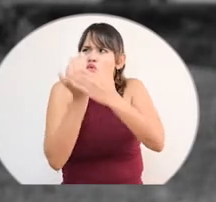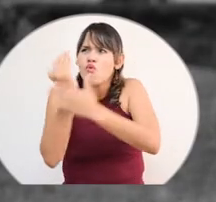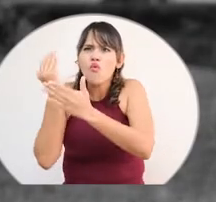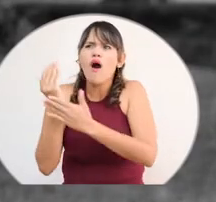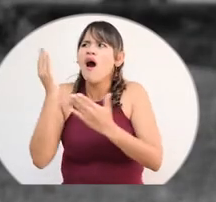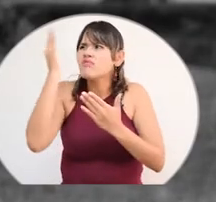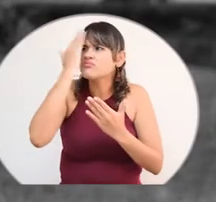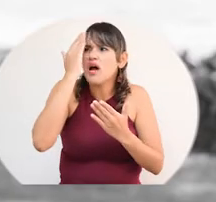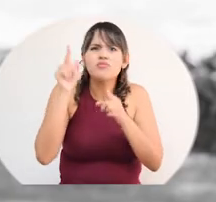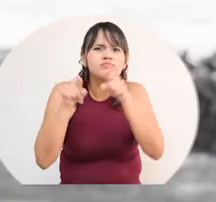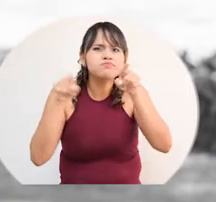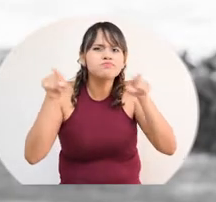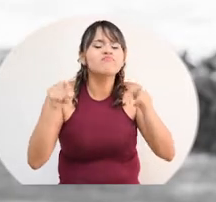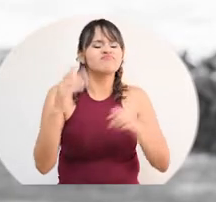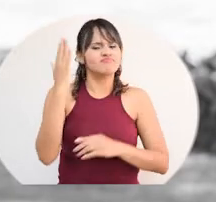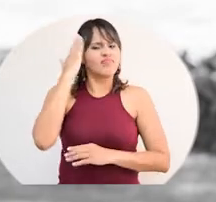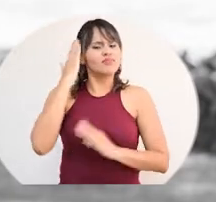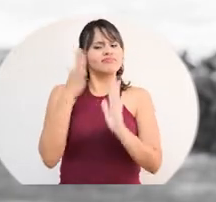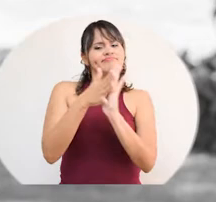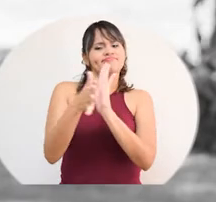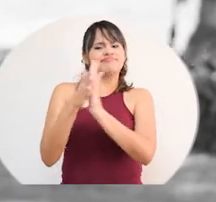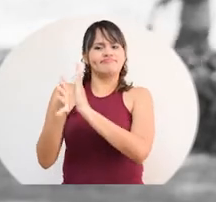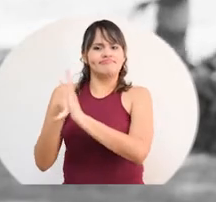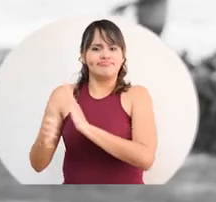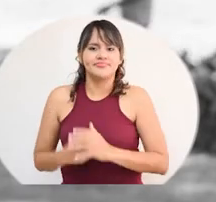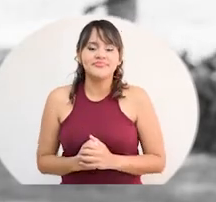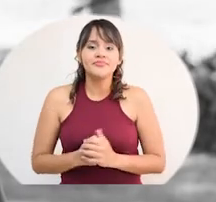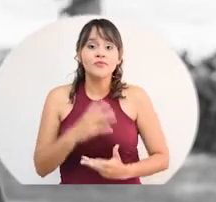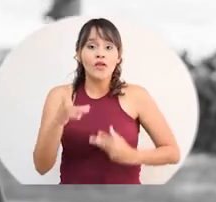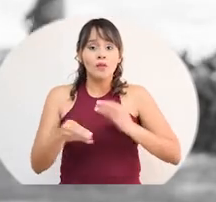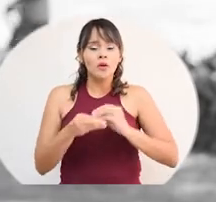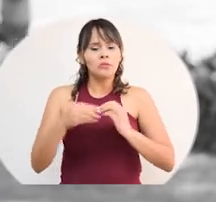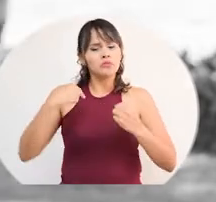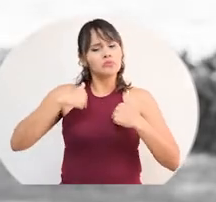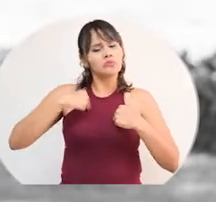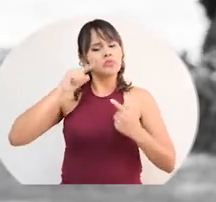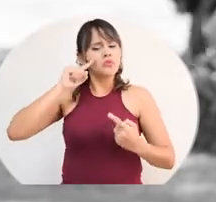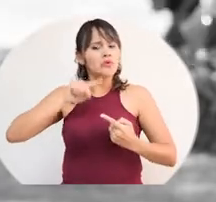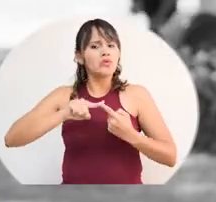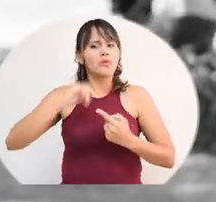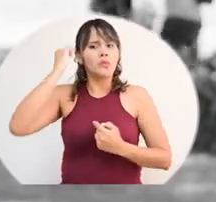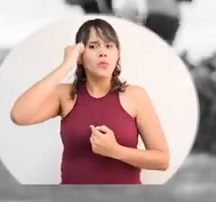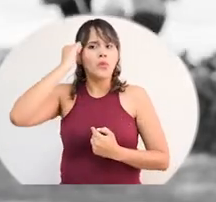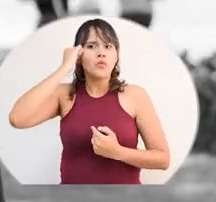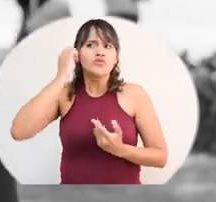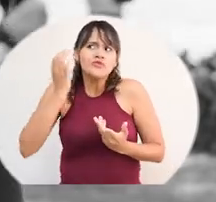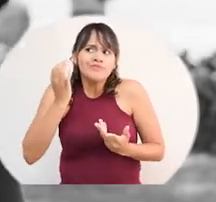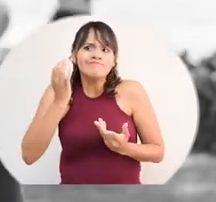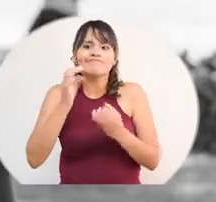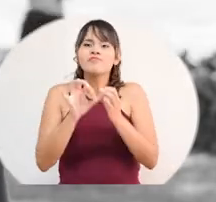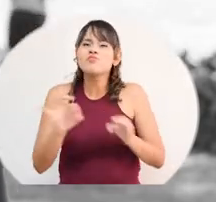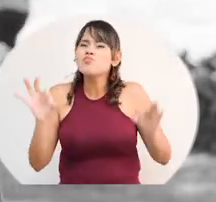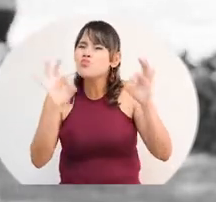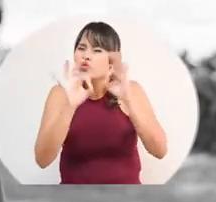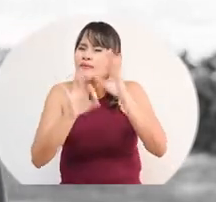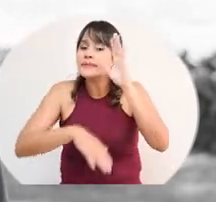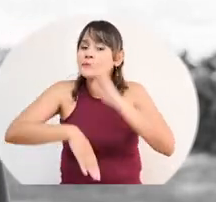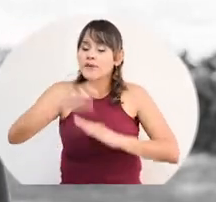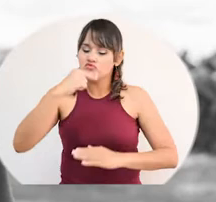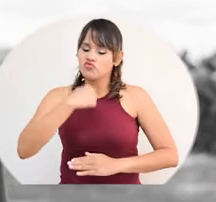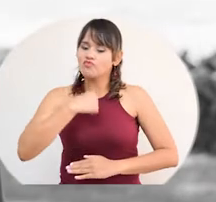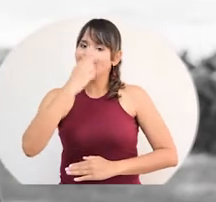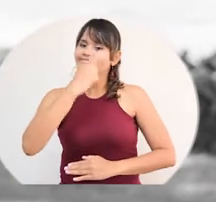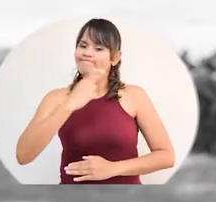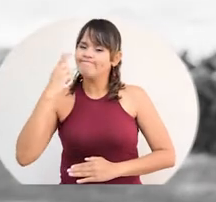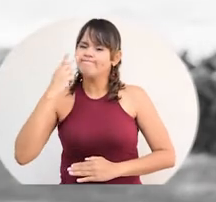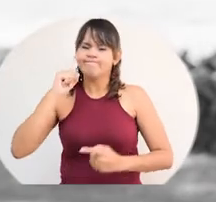en su cátedra más allá de que esté dedicado digamos a la disciplina que tenga una actividad aunque eso es importante es realmente tener un